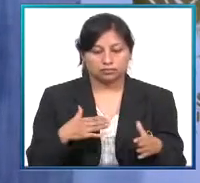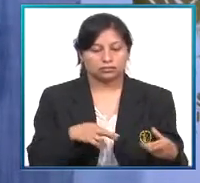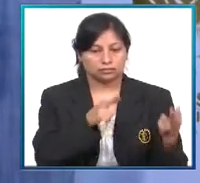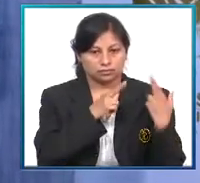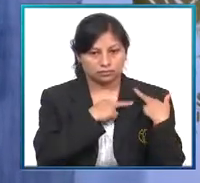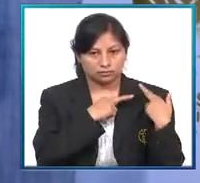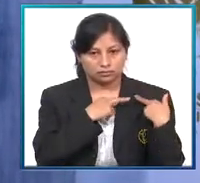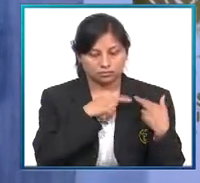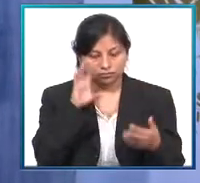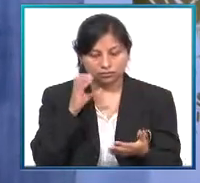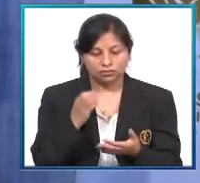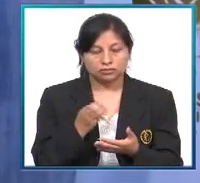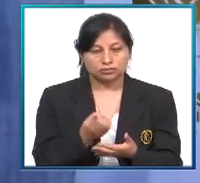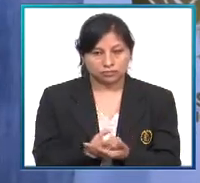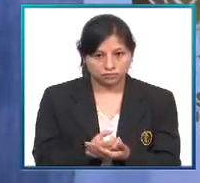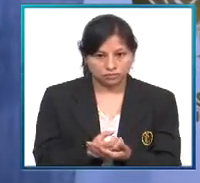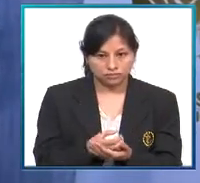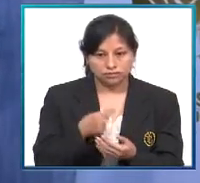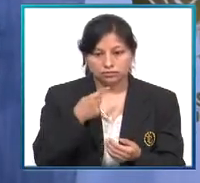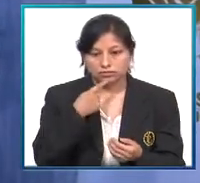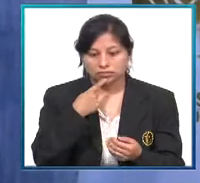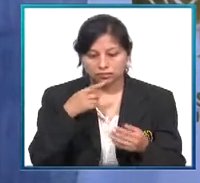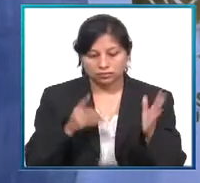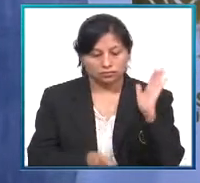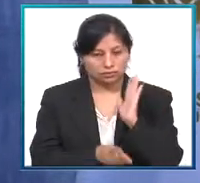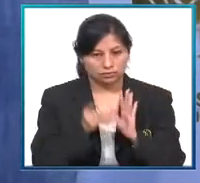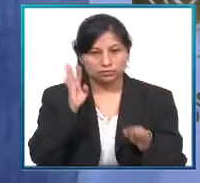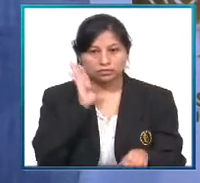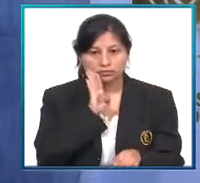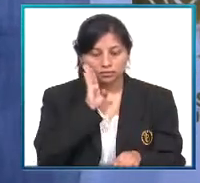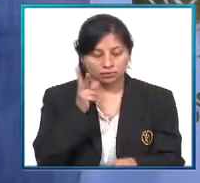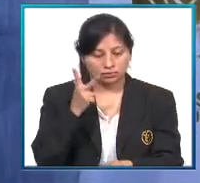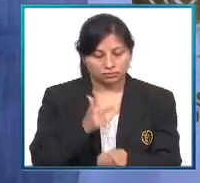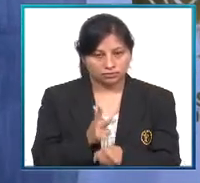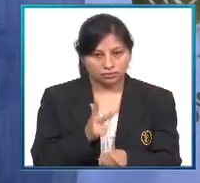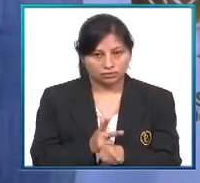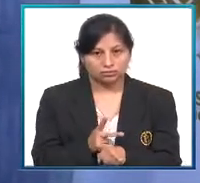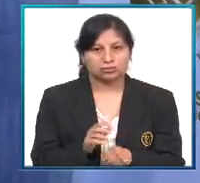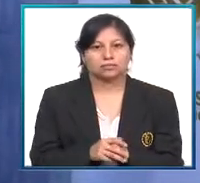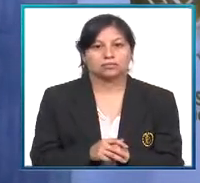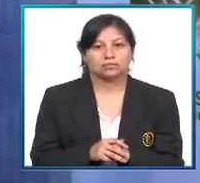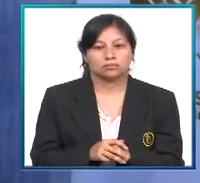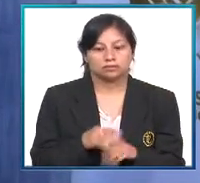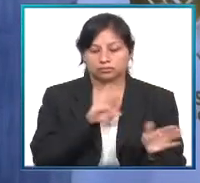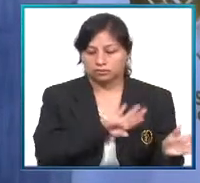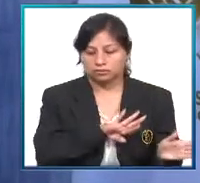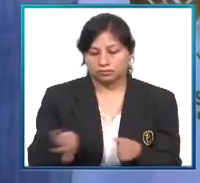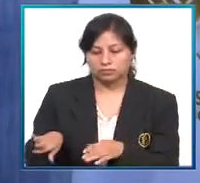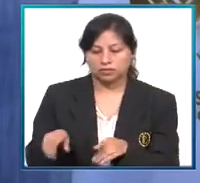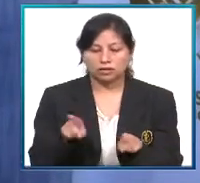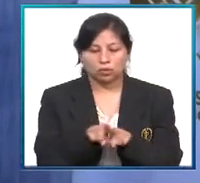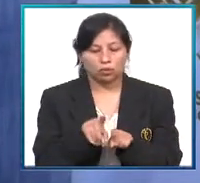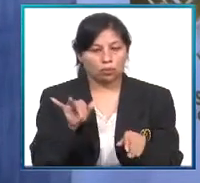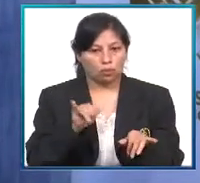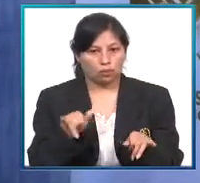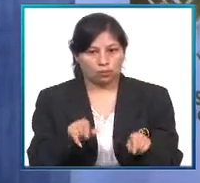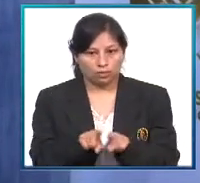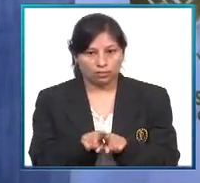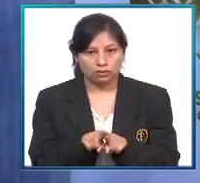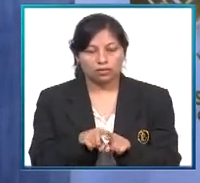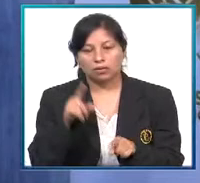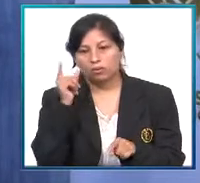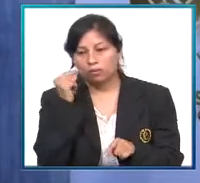obligaciones y crear espacios de decisión en el desarrollo de la juventud en Guatemala y quitar la desigualdad y exclusión por